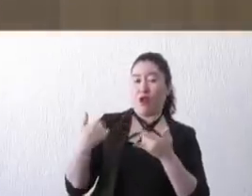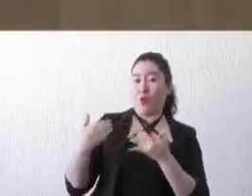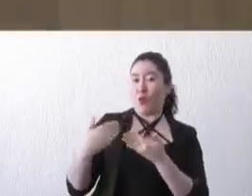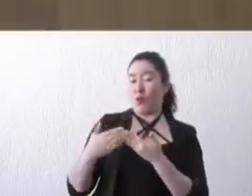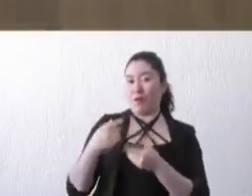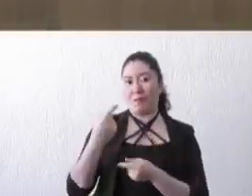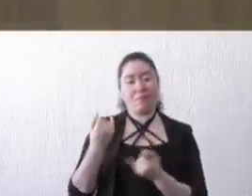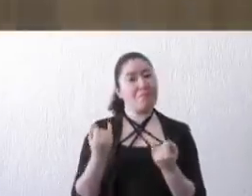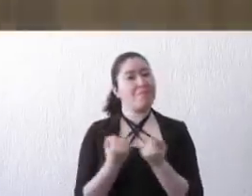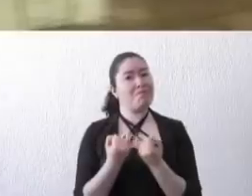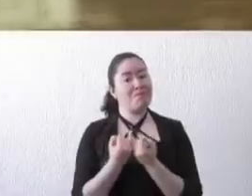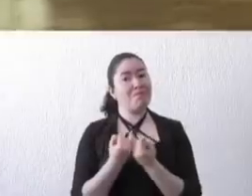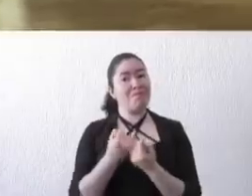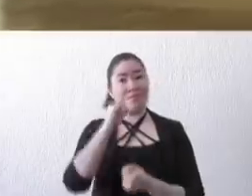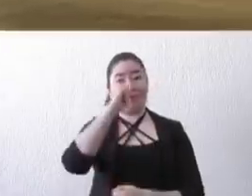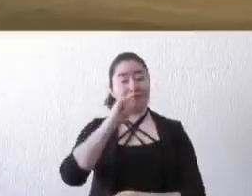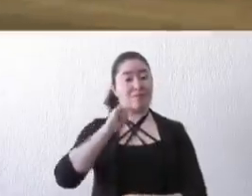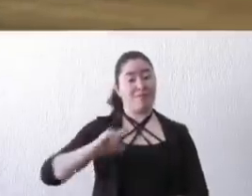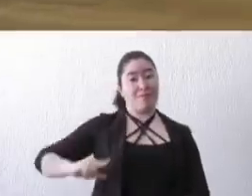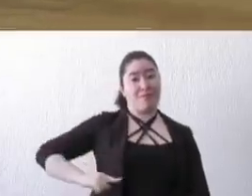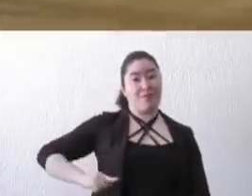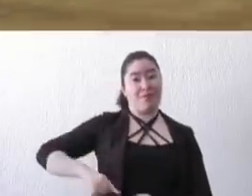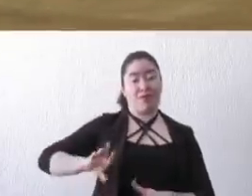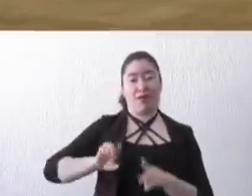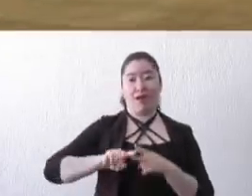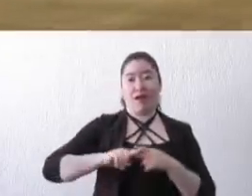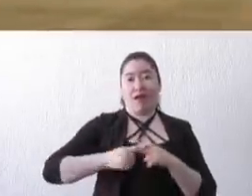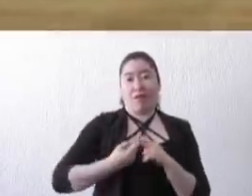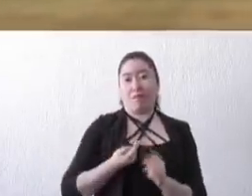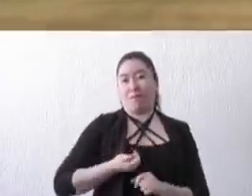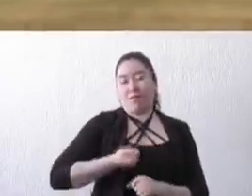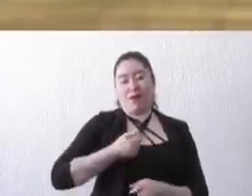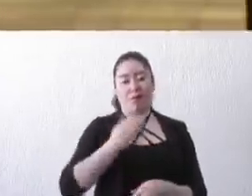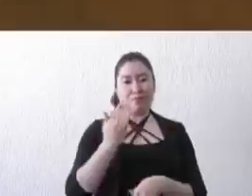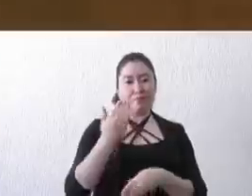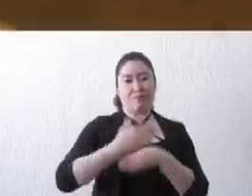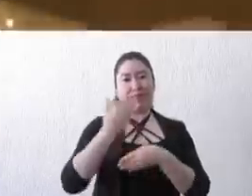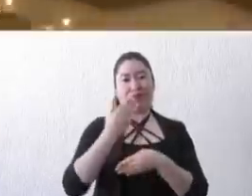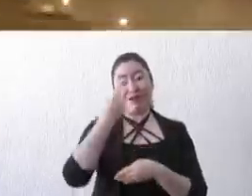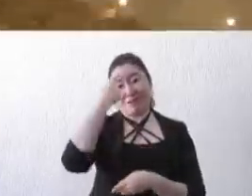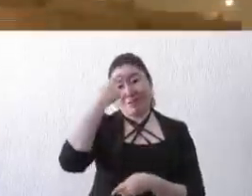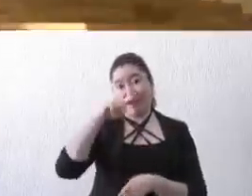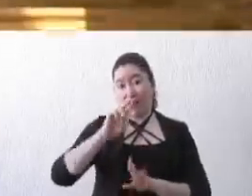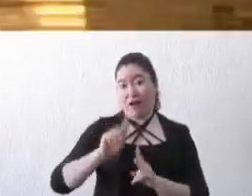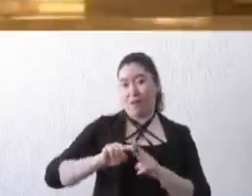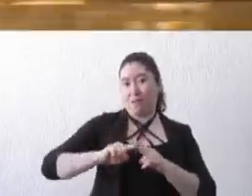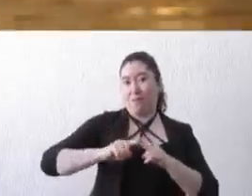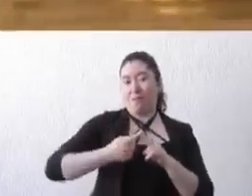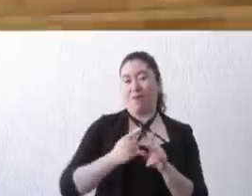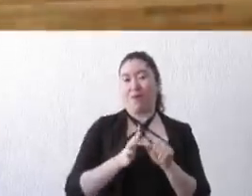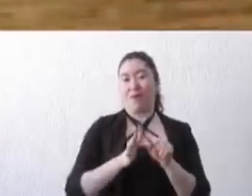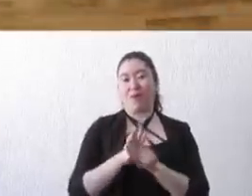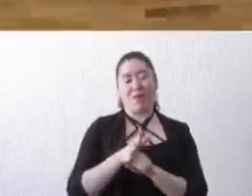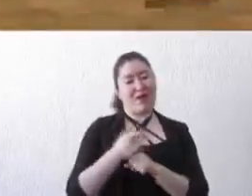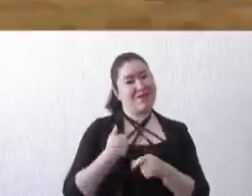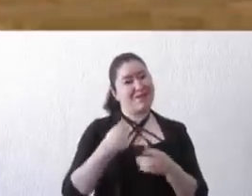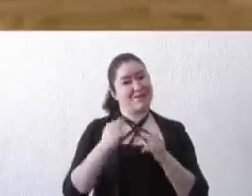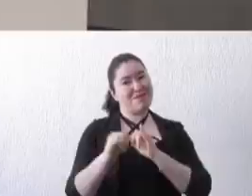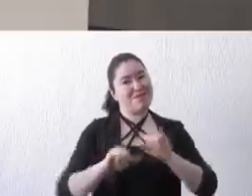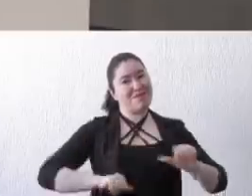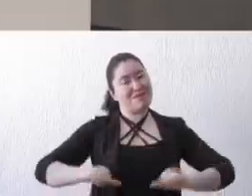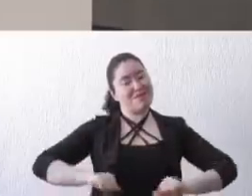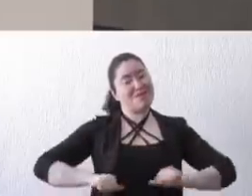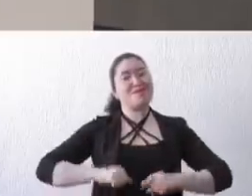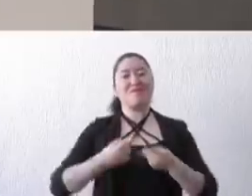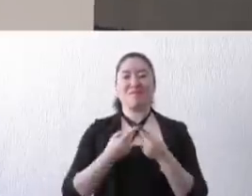además de que la jefa de gobierno realice el primer tacletazo, el cual marca la pauta de inicio de actividades